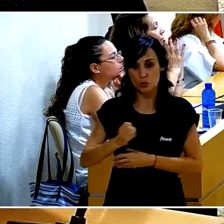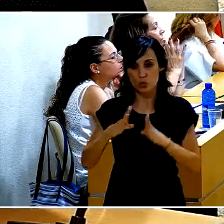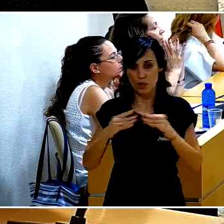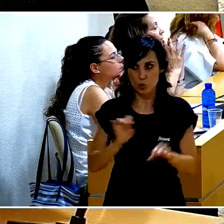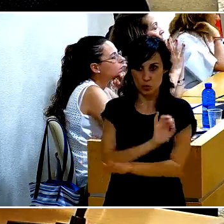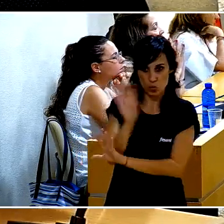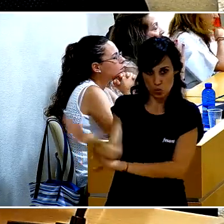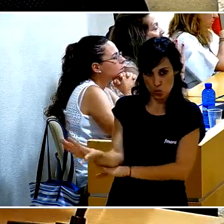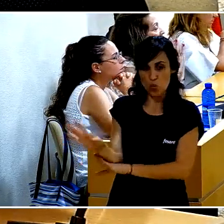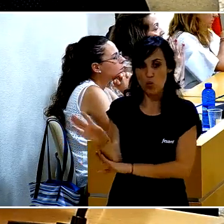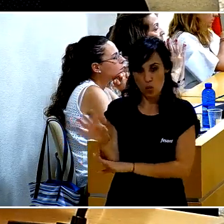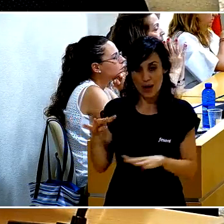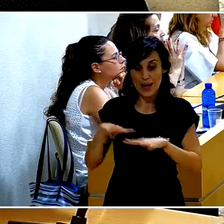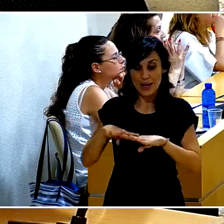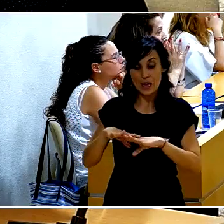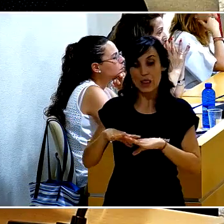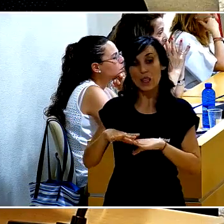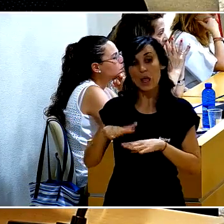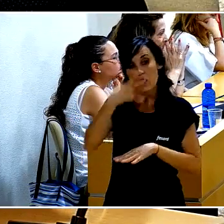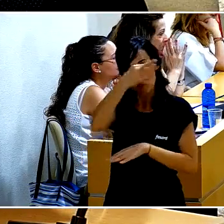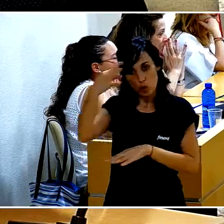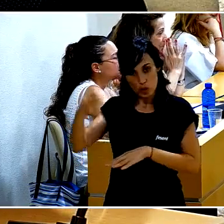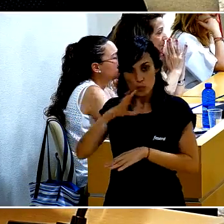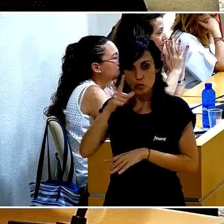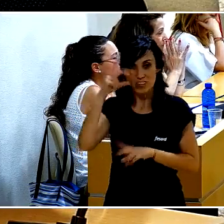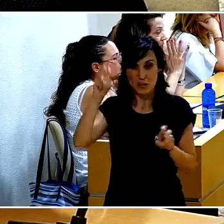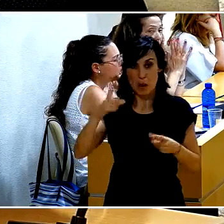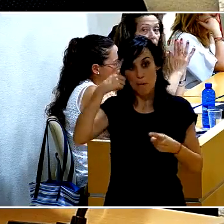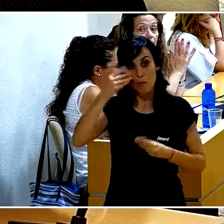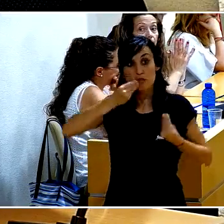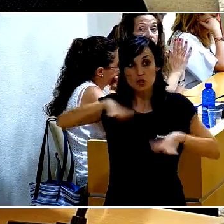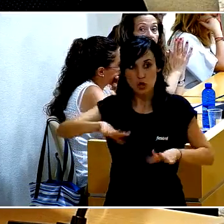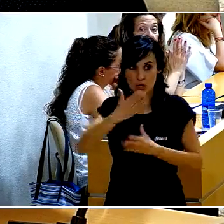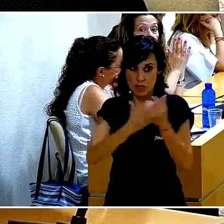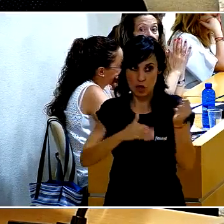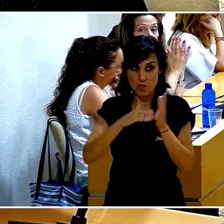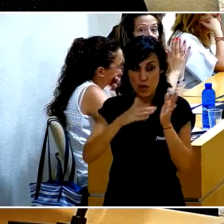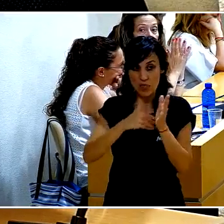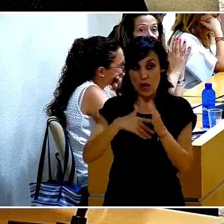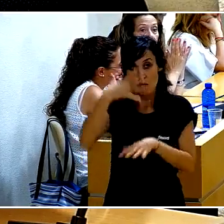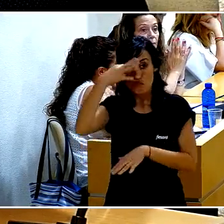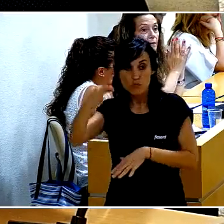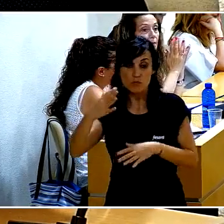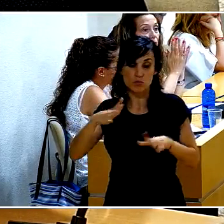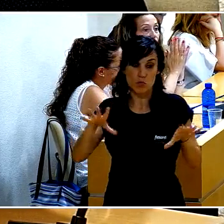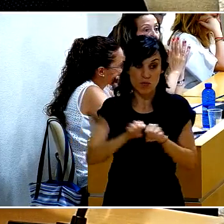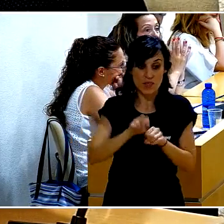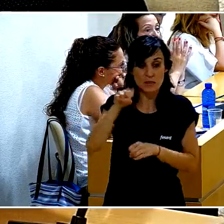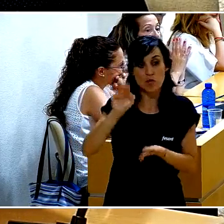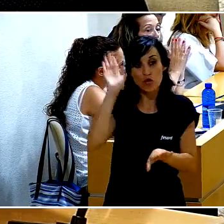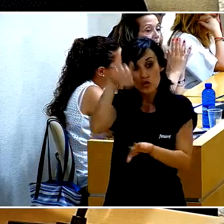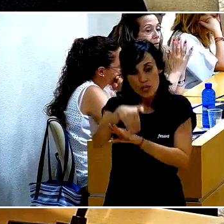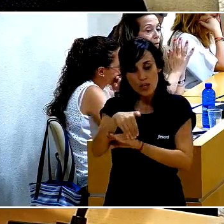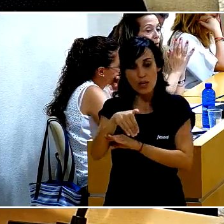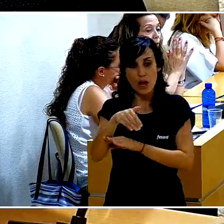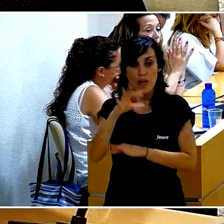d'Uixó, a la red de municipios por la puesta en valor de la memoria histórica de la Federación Valenciana de Municipios y Provincias y a la Consellería